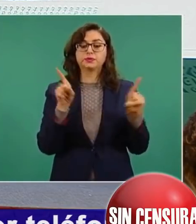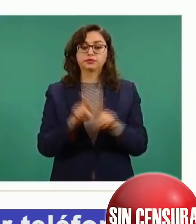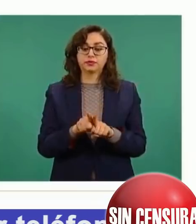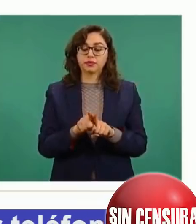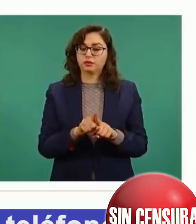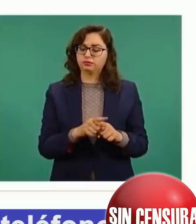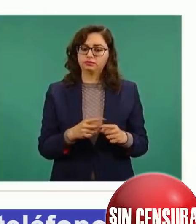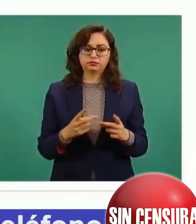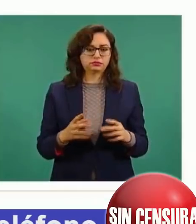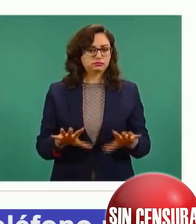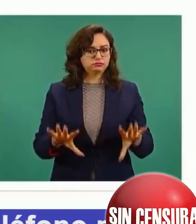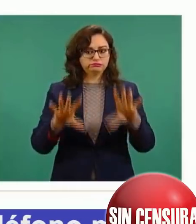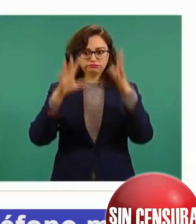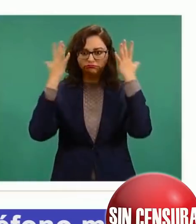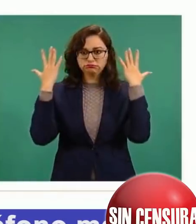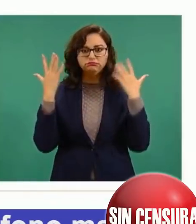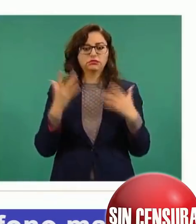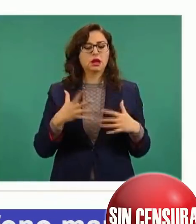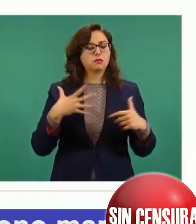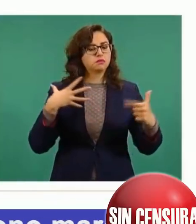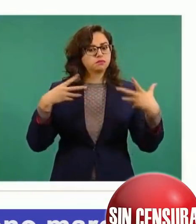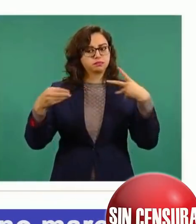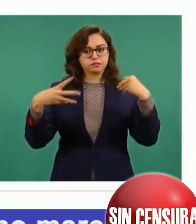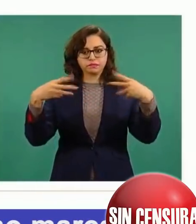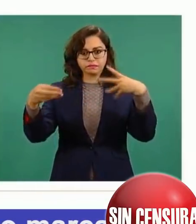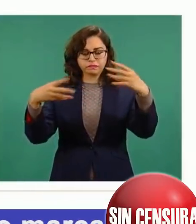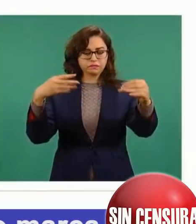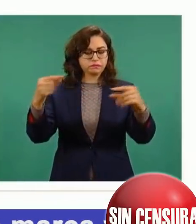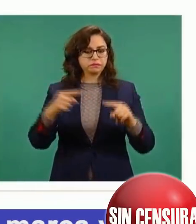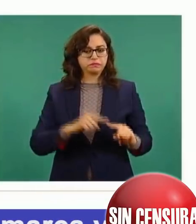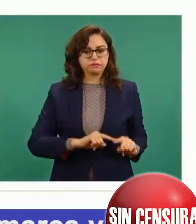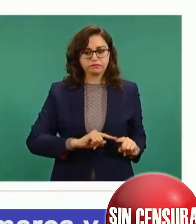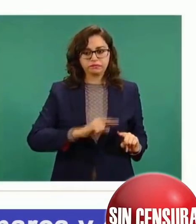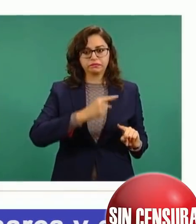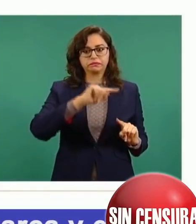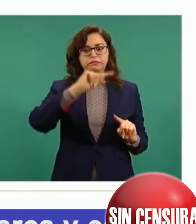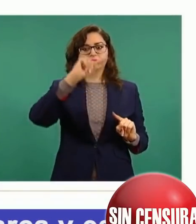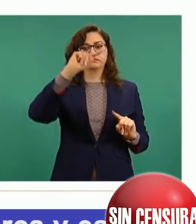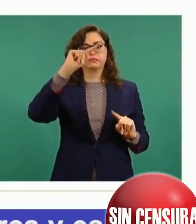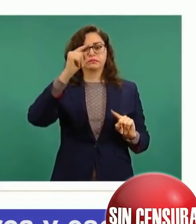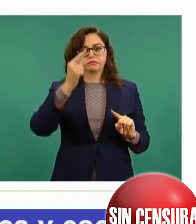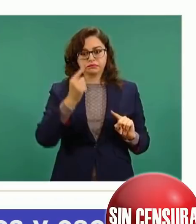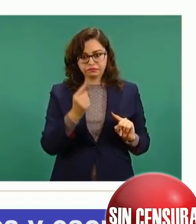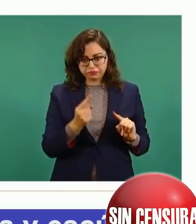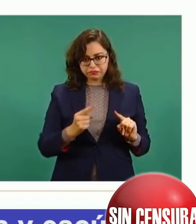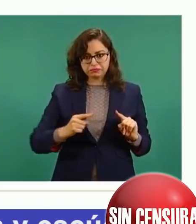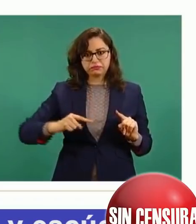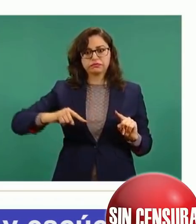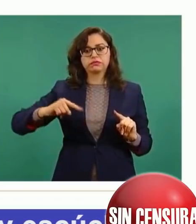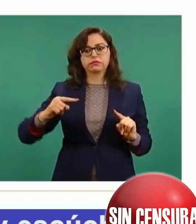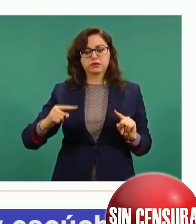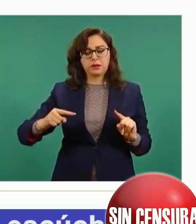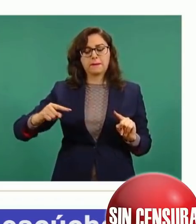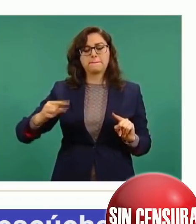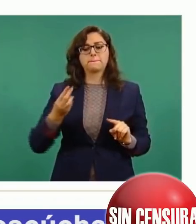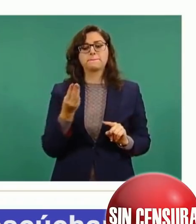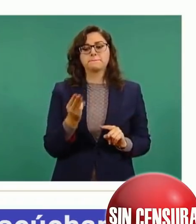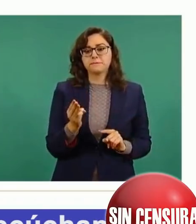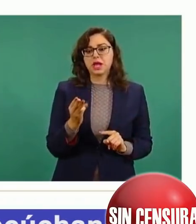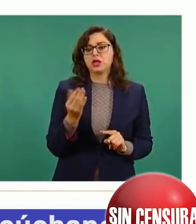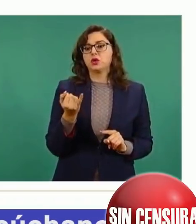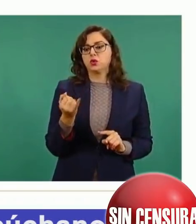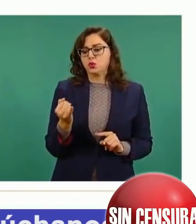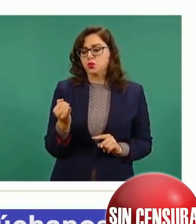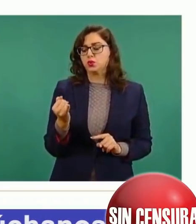los primeros estados afectados junto con la Ciudad de México, después tuvo un descenso durante buena parte de mayo, junio,